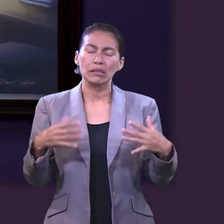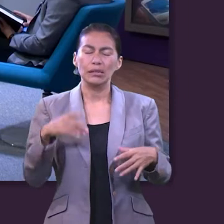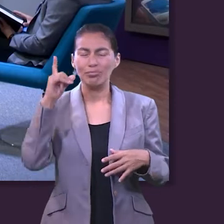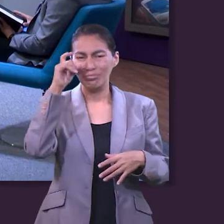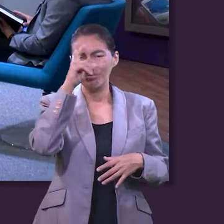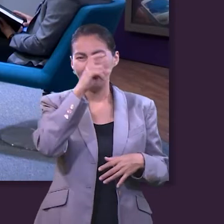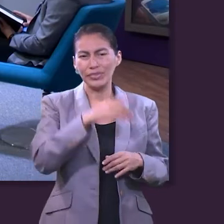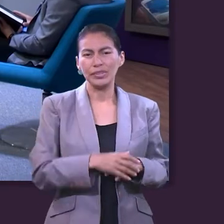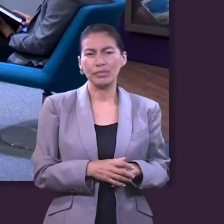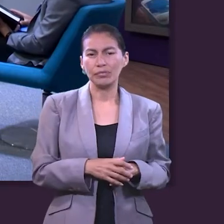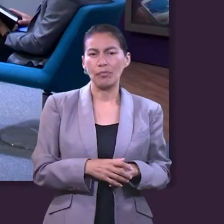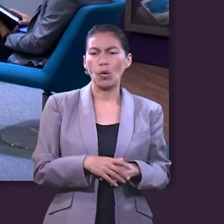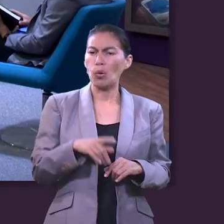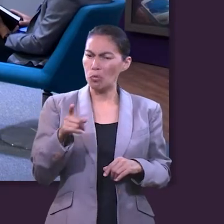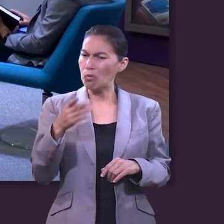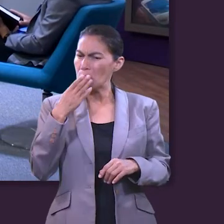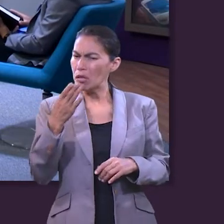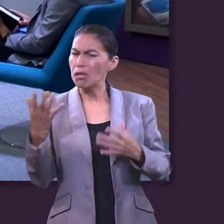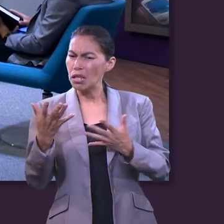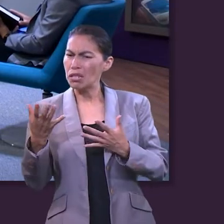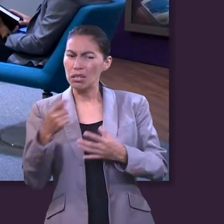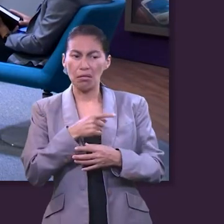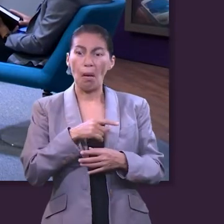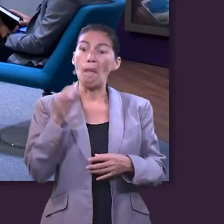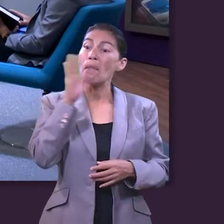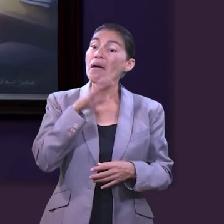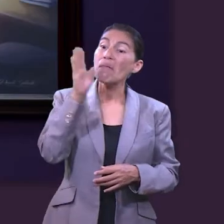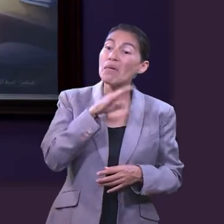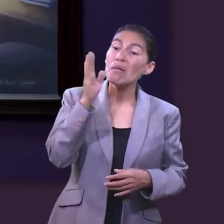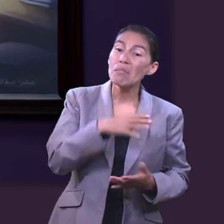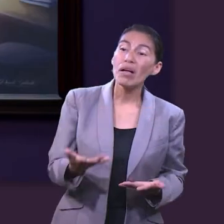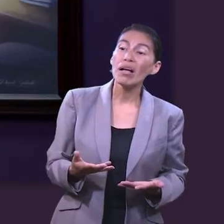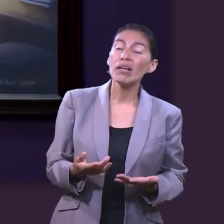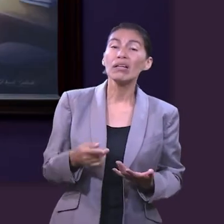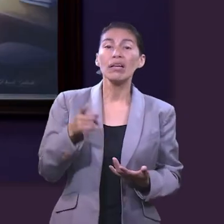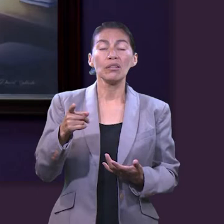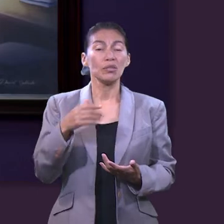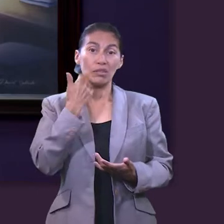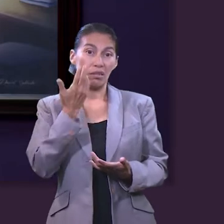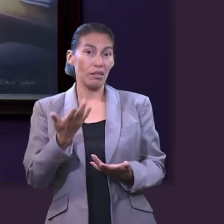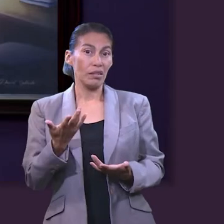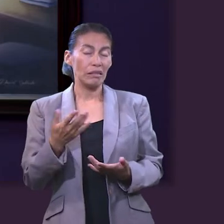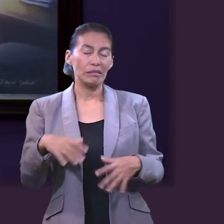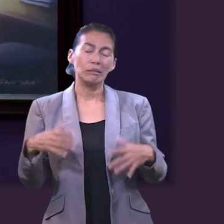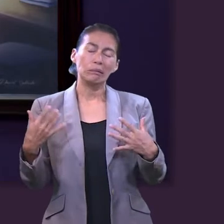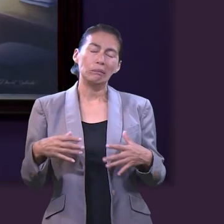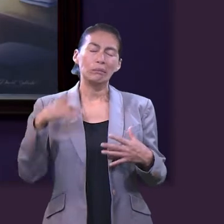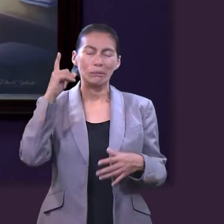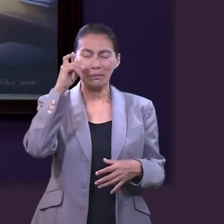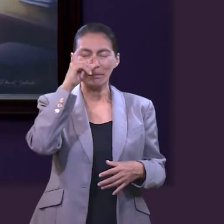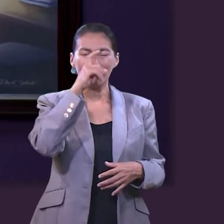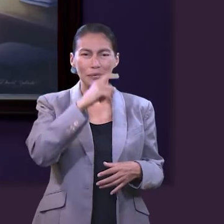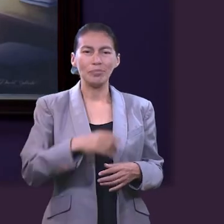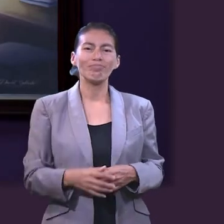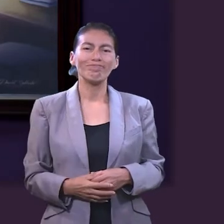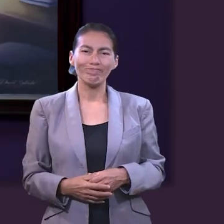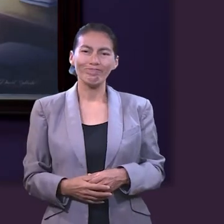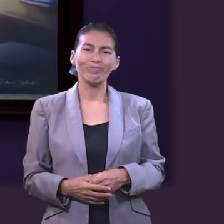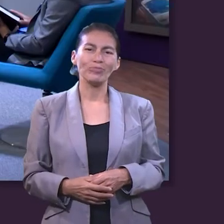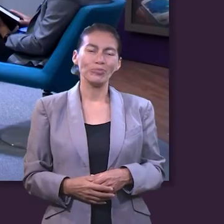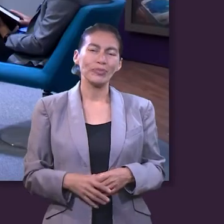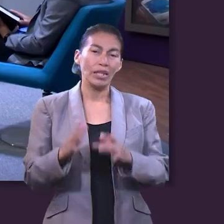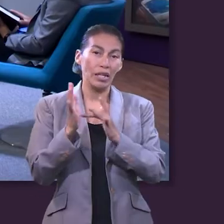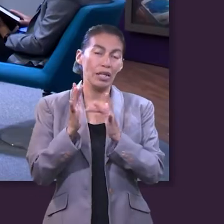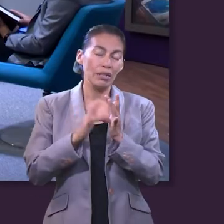rechace, como estábamos hablando ahorita, o que desestime lo que tú estás haciendo solo por sus propias conveniencias,